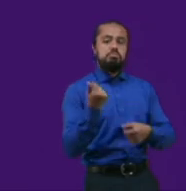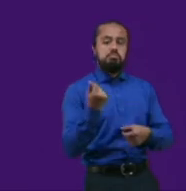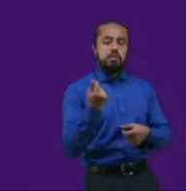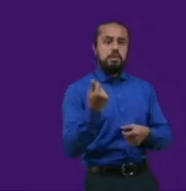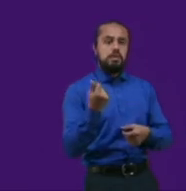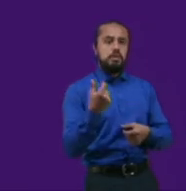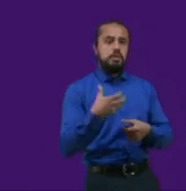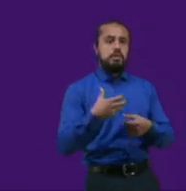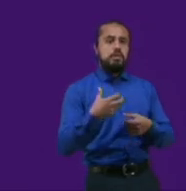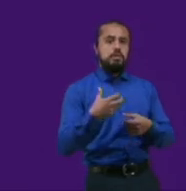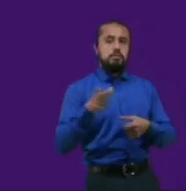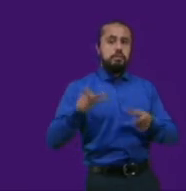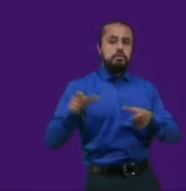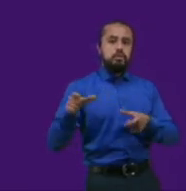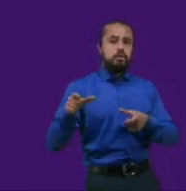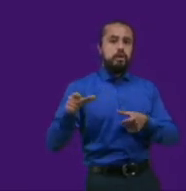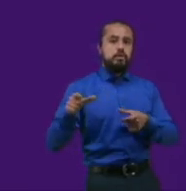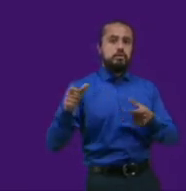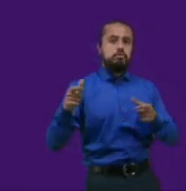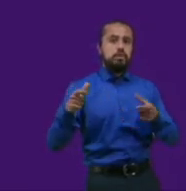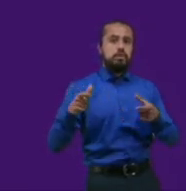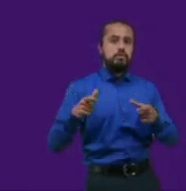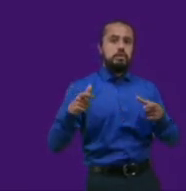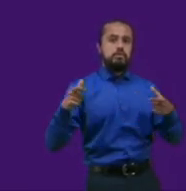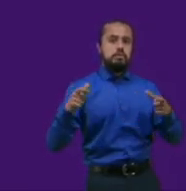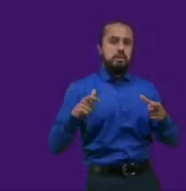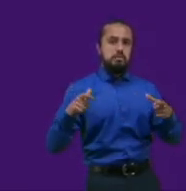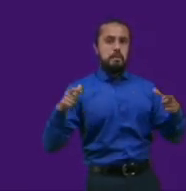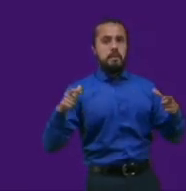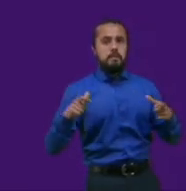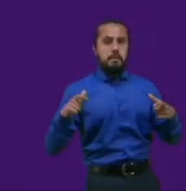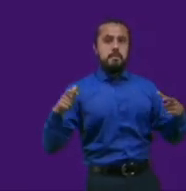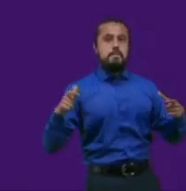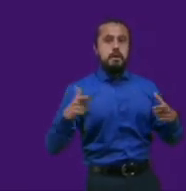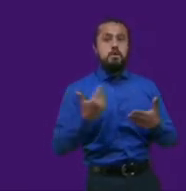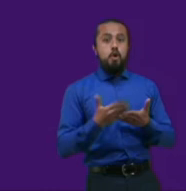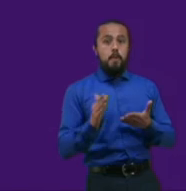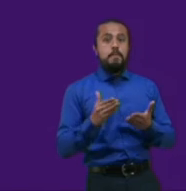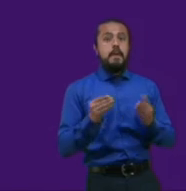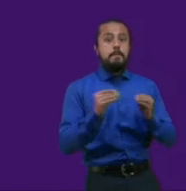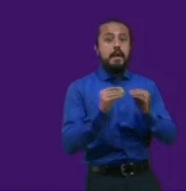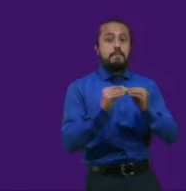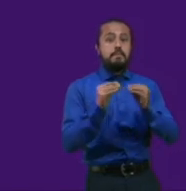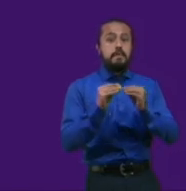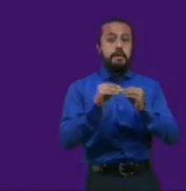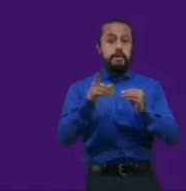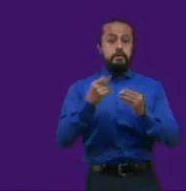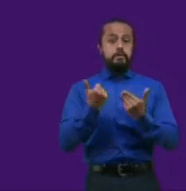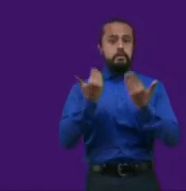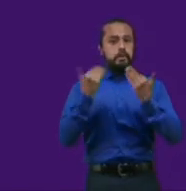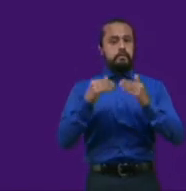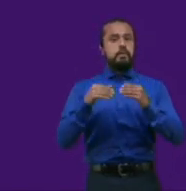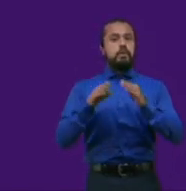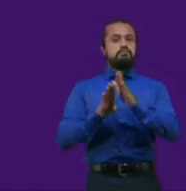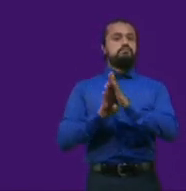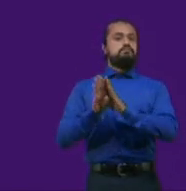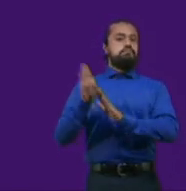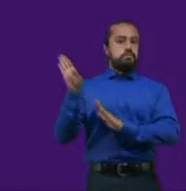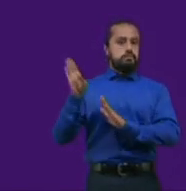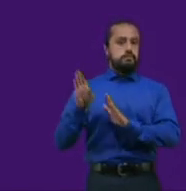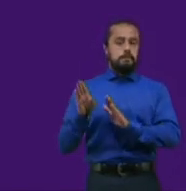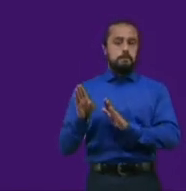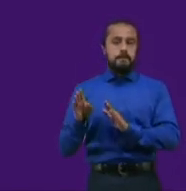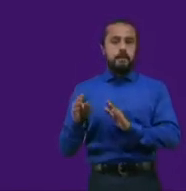los usuarios logran mantenerse y cada vez compran más, pues el LTV, el Lifetime Value, pues crece. Claro.